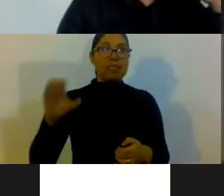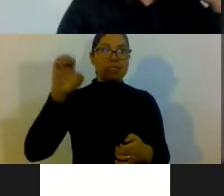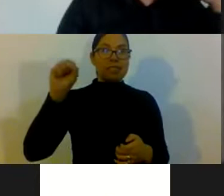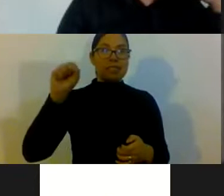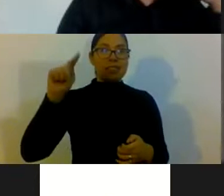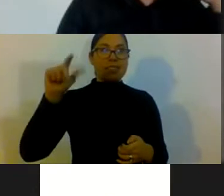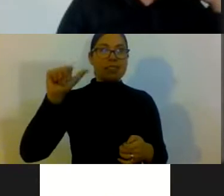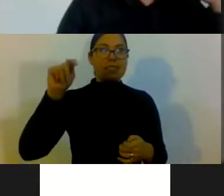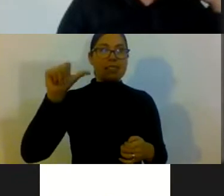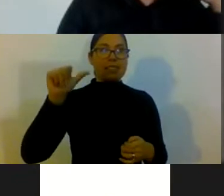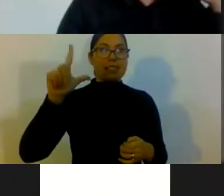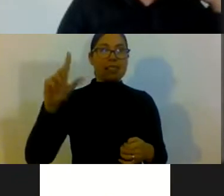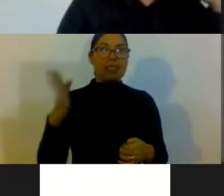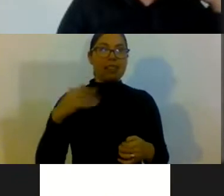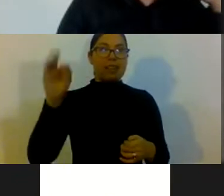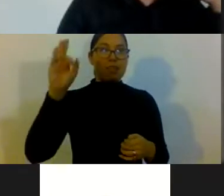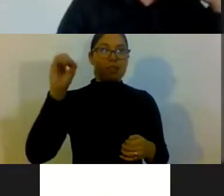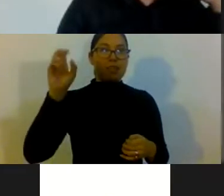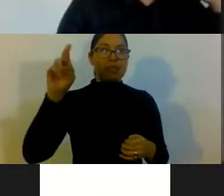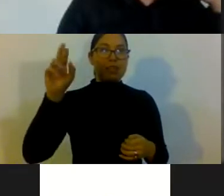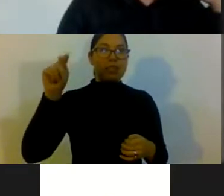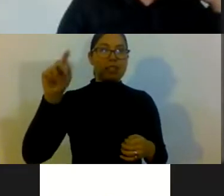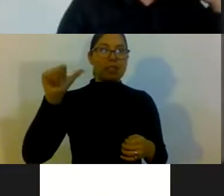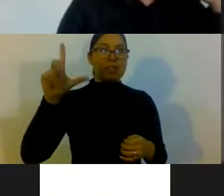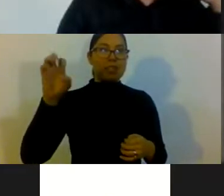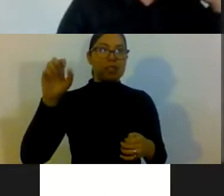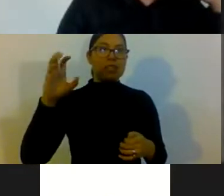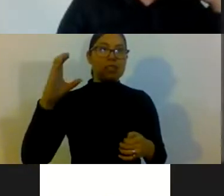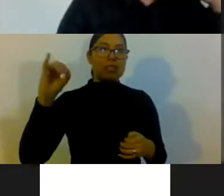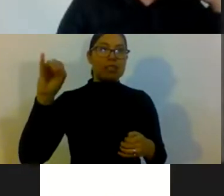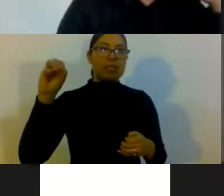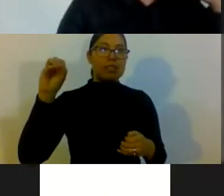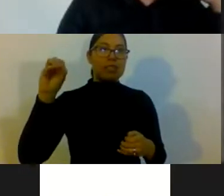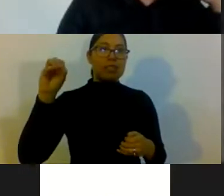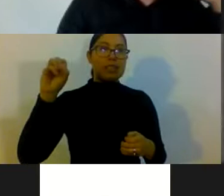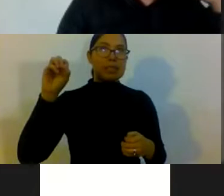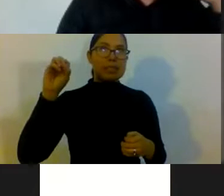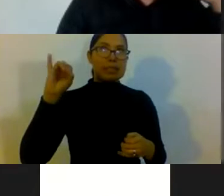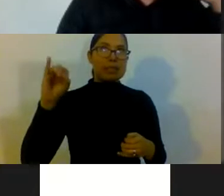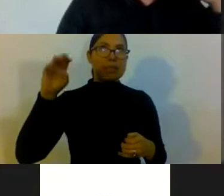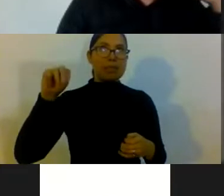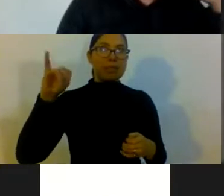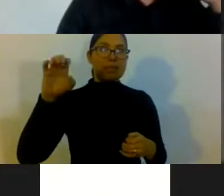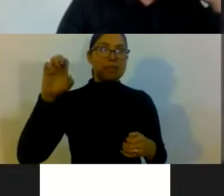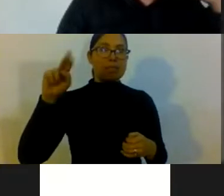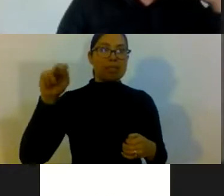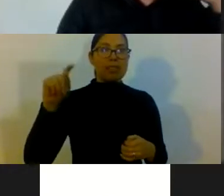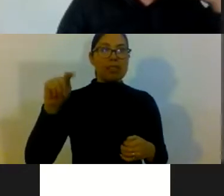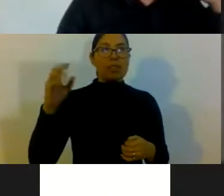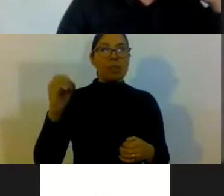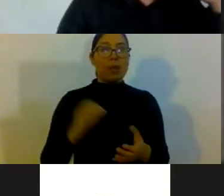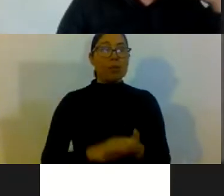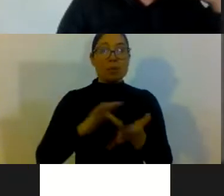nos acompañan. Agradecerles mucho todo el ánimo que tienen de seguir aprendiendo, de seguir conociendo y sobre